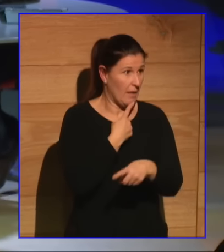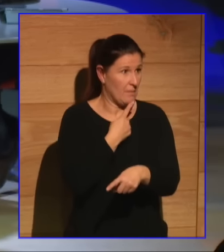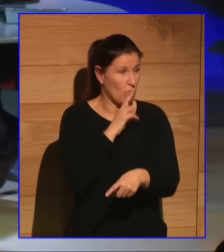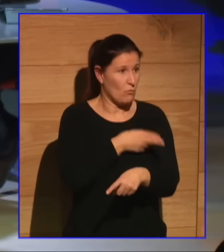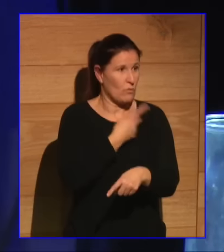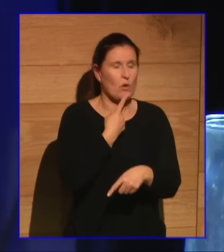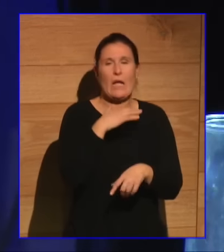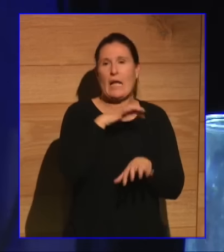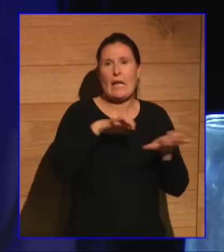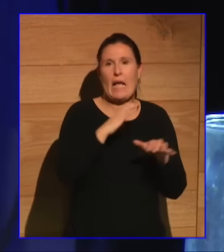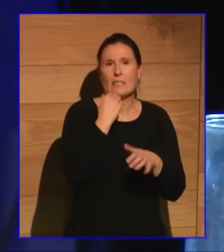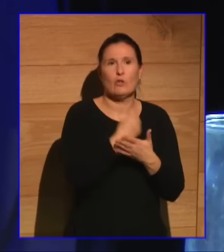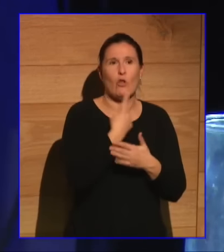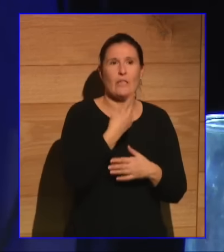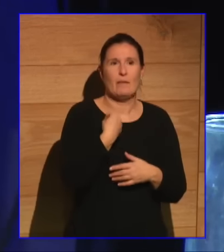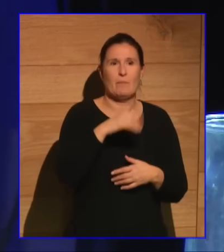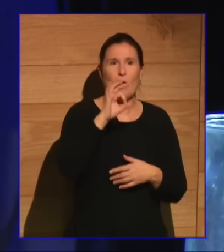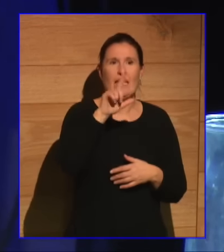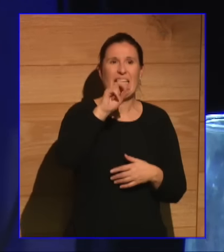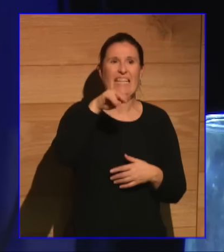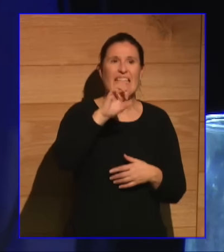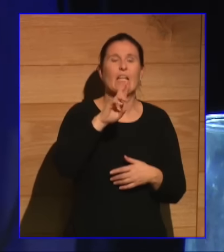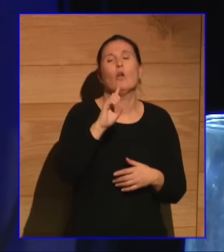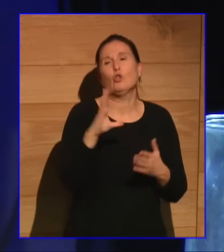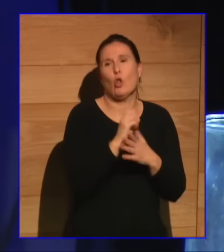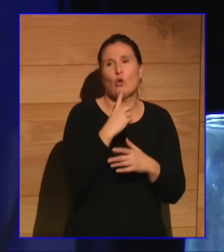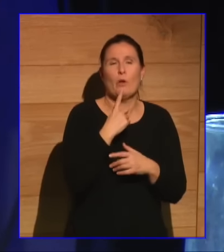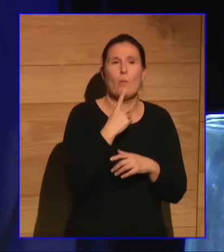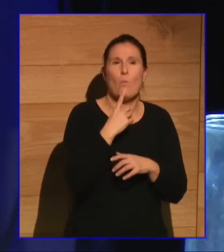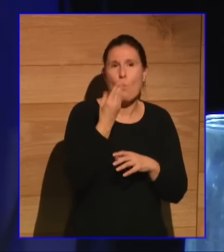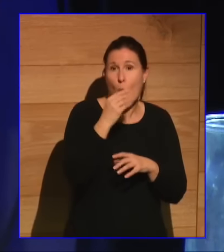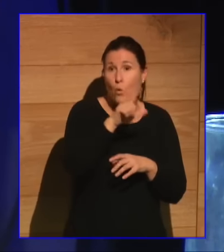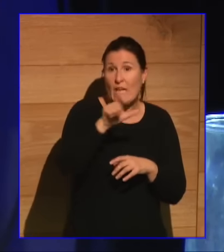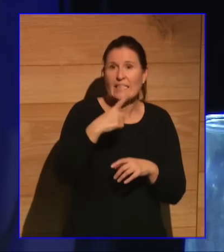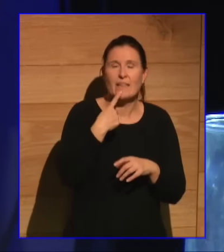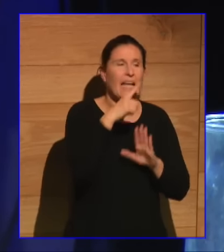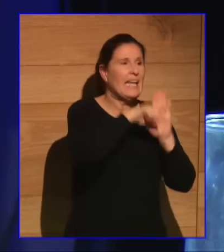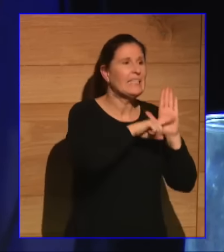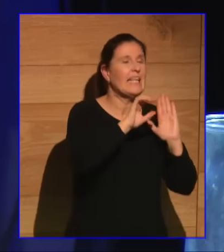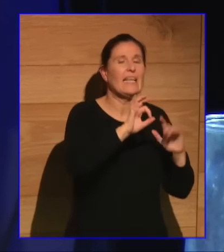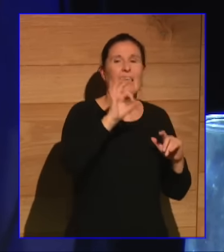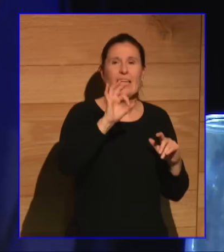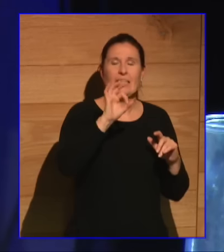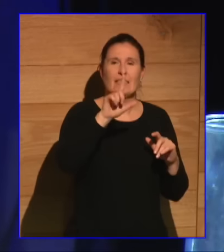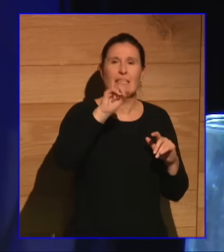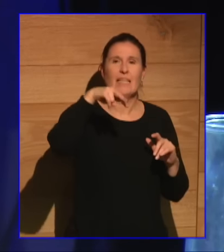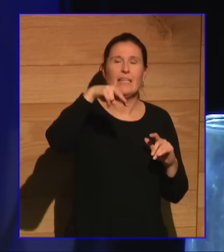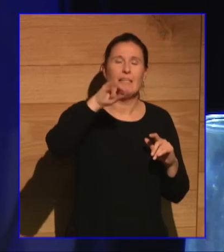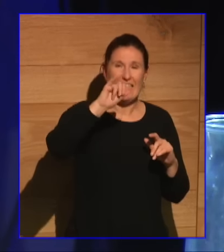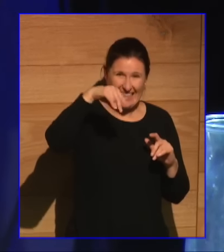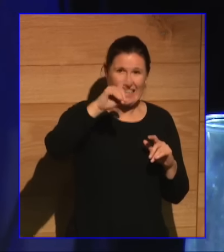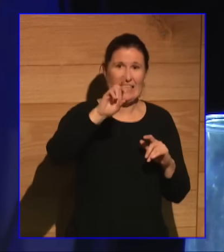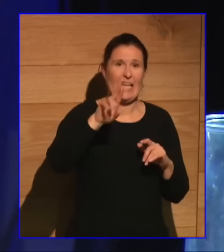casi todo el mundo dice la oficiosamente. Lista. Casi todo el mundo no. Pero mucha gente dice la lista de Slinder. ¿Tú te imaginas no alguien diciendo Wenster? Claro,